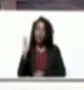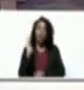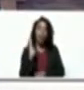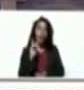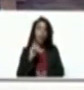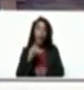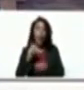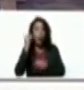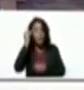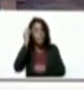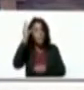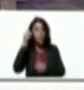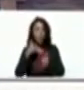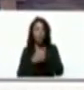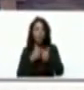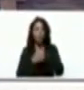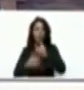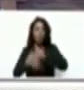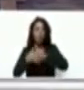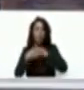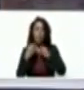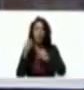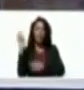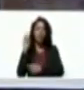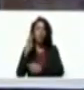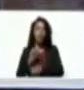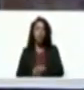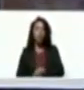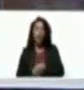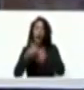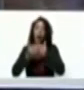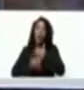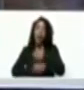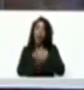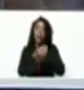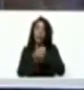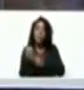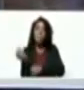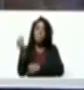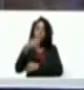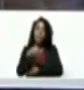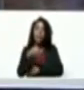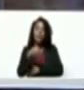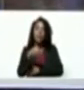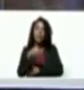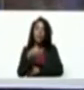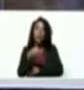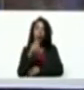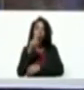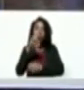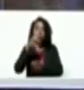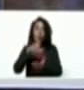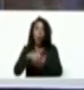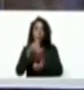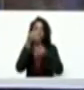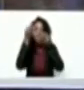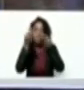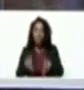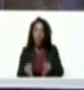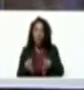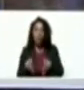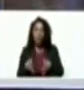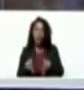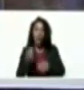de la racionalidad con que hay que ver estas cosas, incluso la paciencia para la decantación necesaria desde el punto